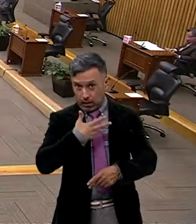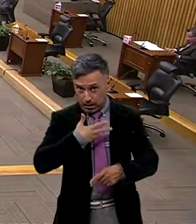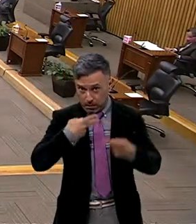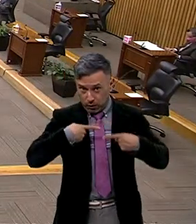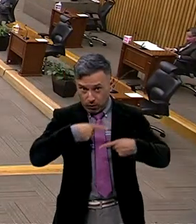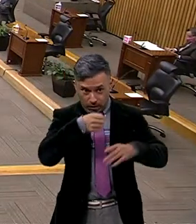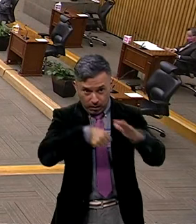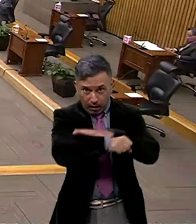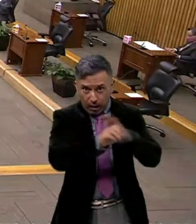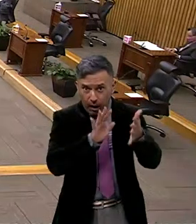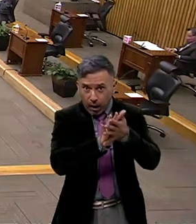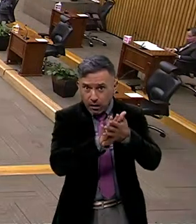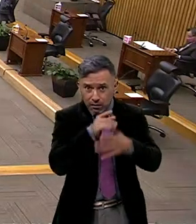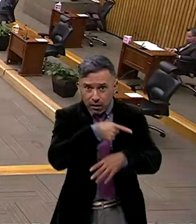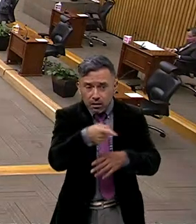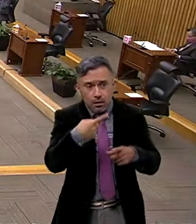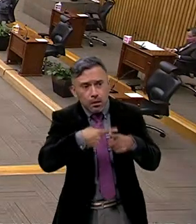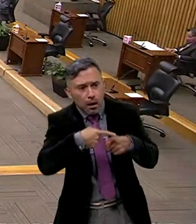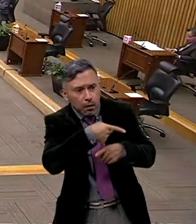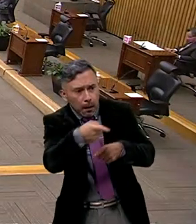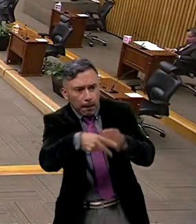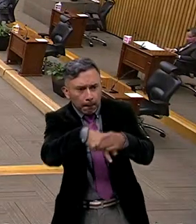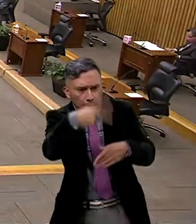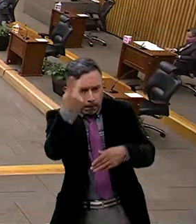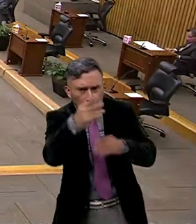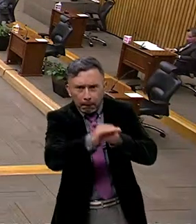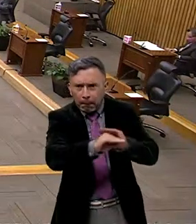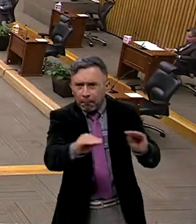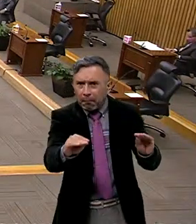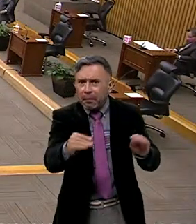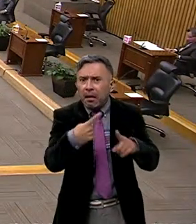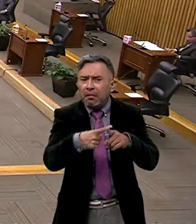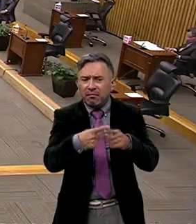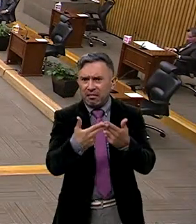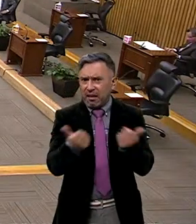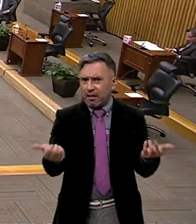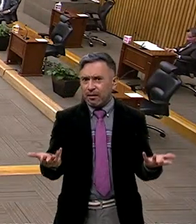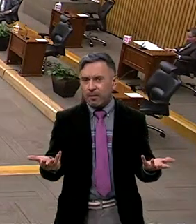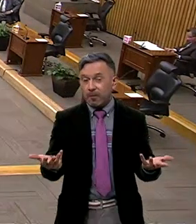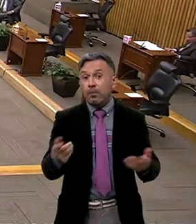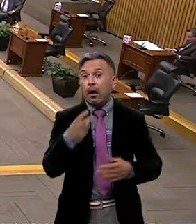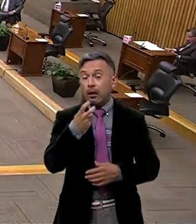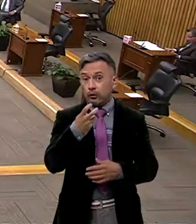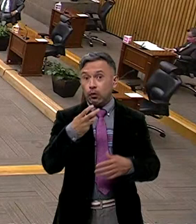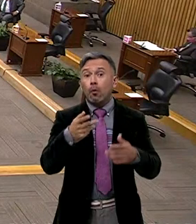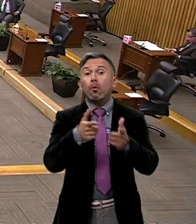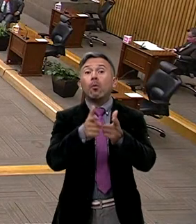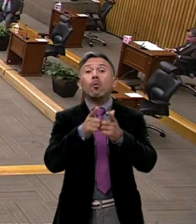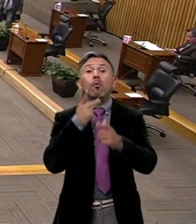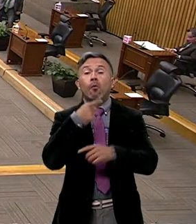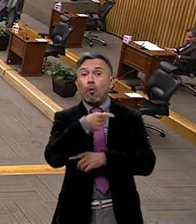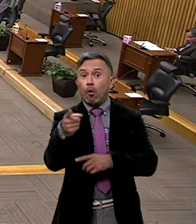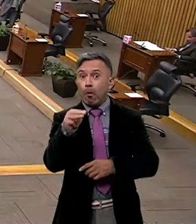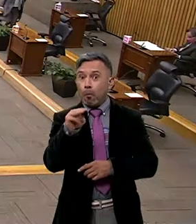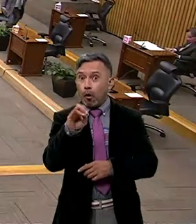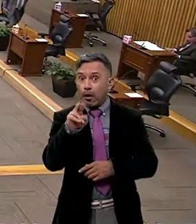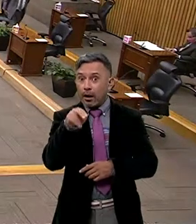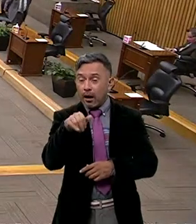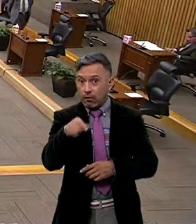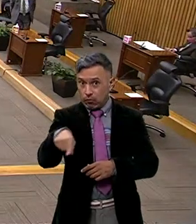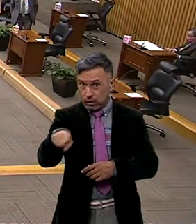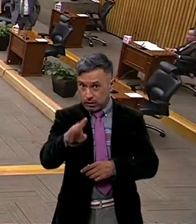por eso le sigo diciendo señores de morena si van a presentar una denuncia formal